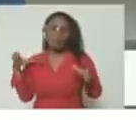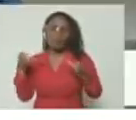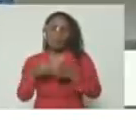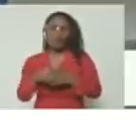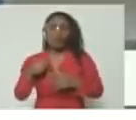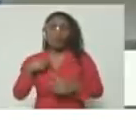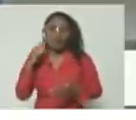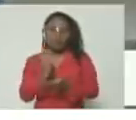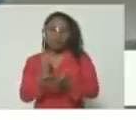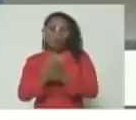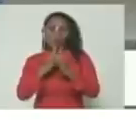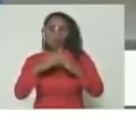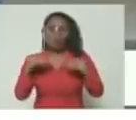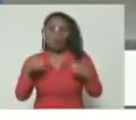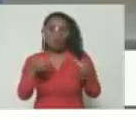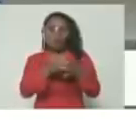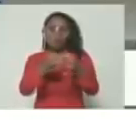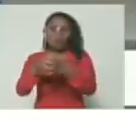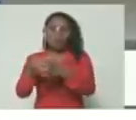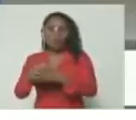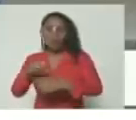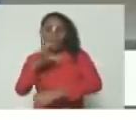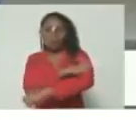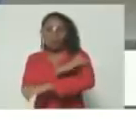me reúno con todos los dirigentes de la oposición.